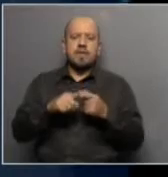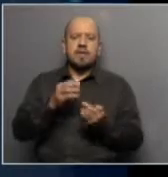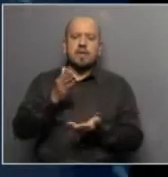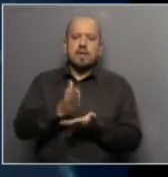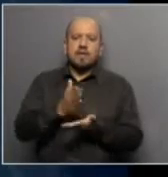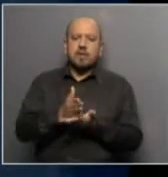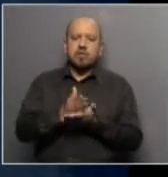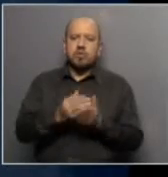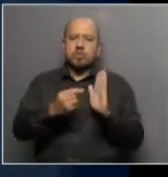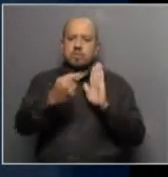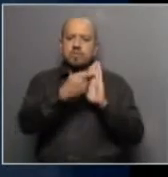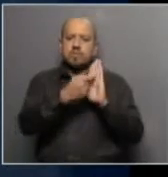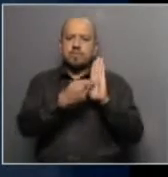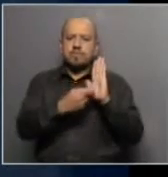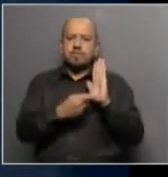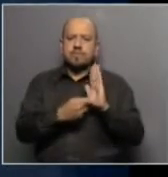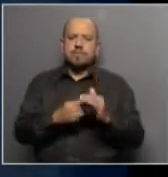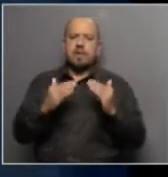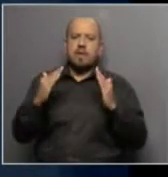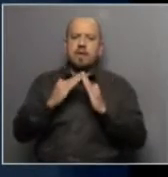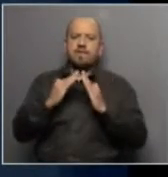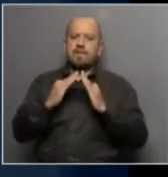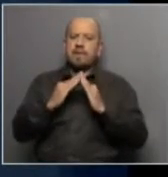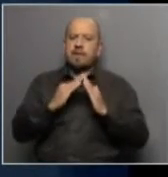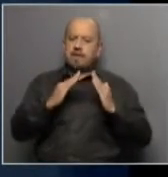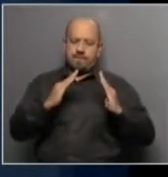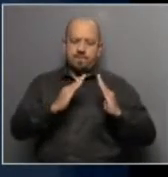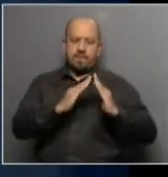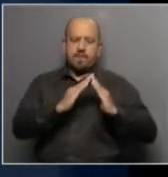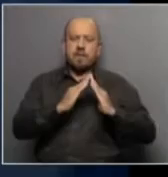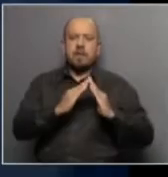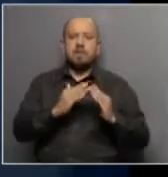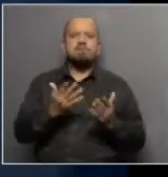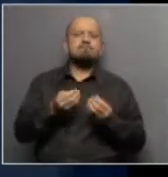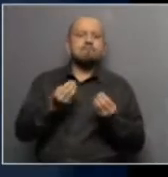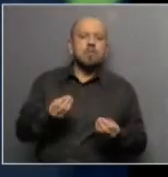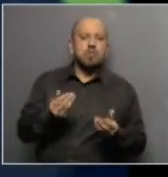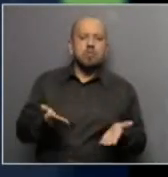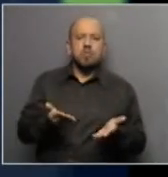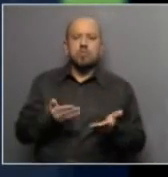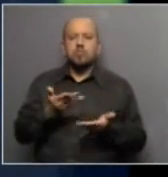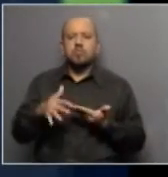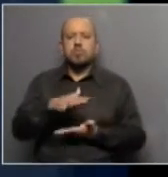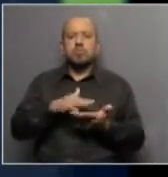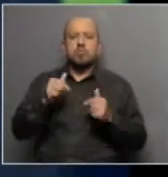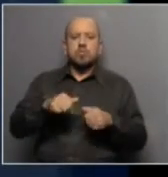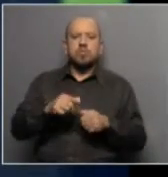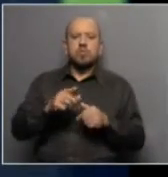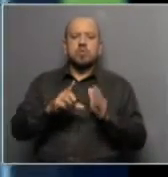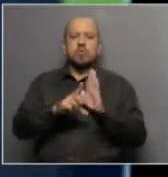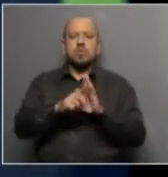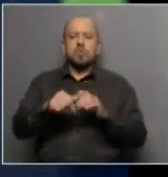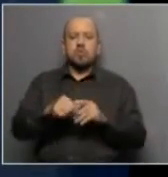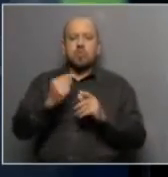país y la vivienda, sin dudas, es uno de los derechos fundamentales. ¿En qué situación se encuentra nuestra legislación, la legislación